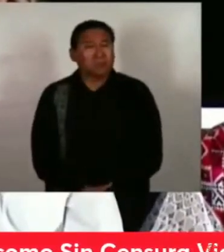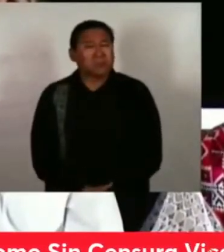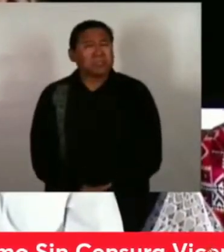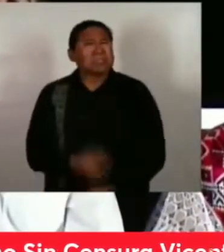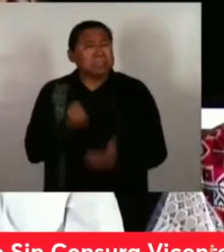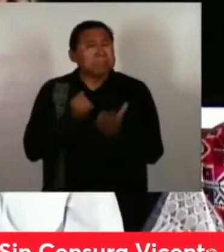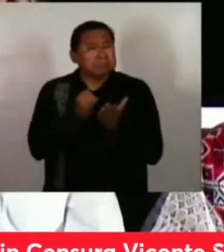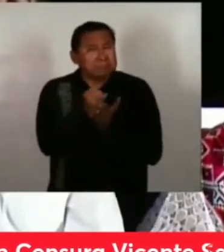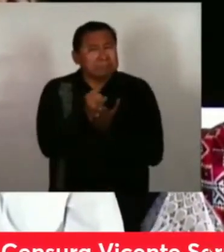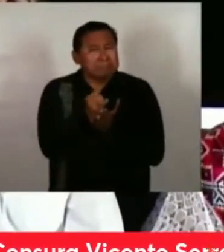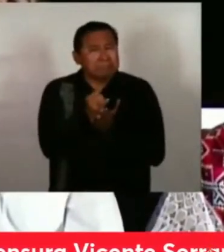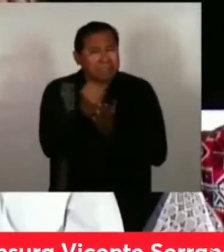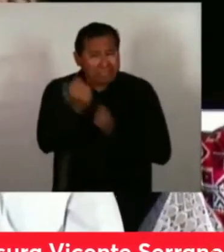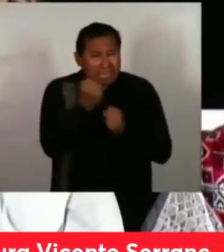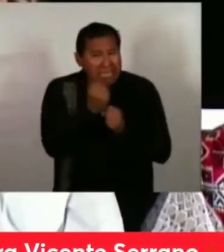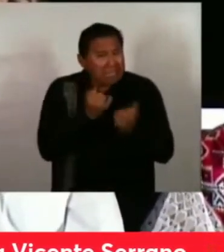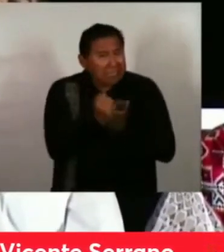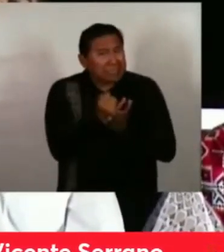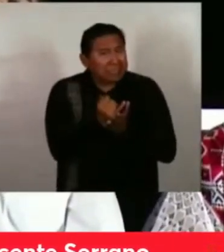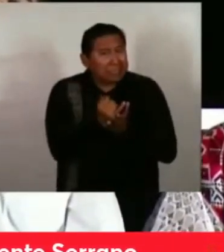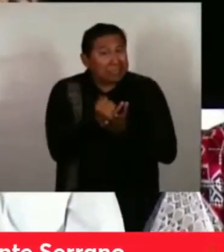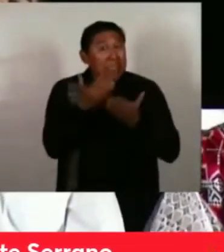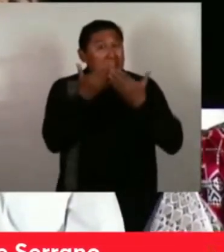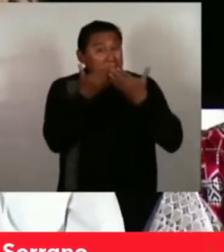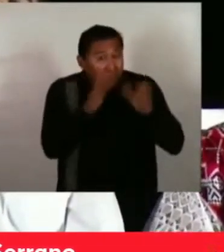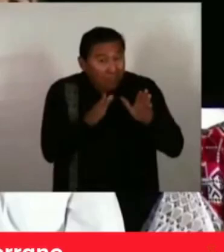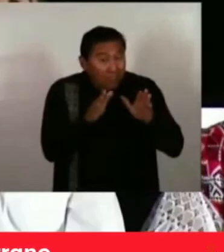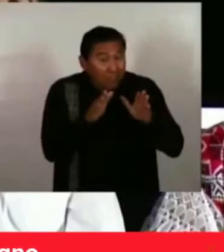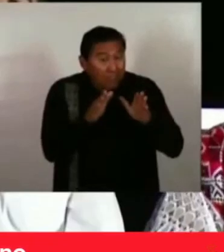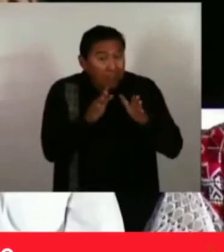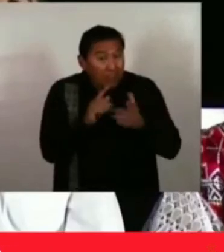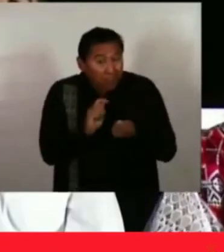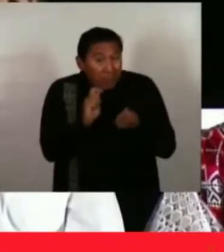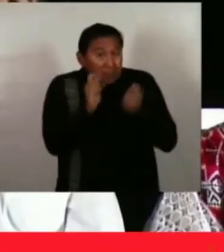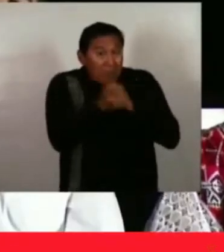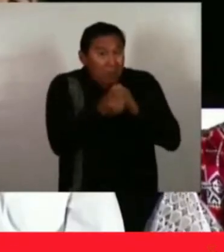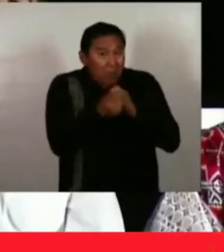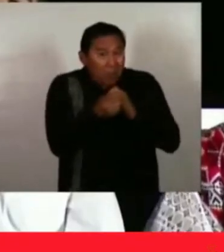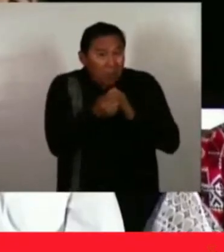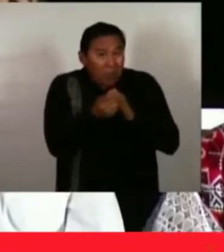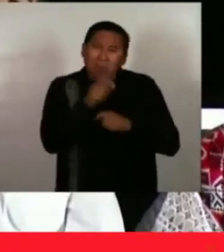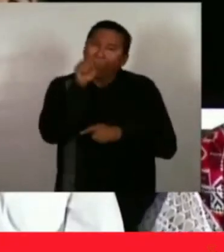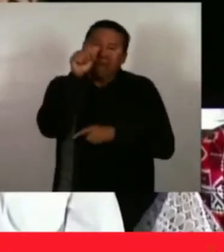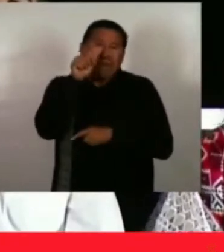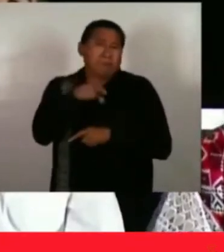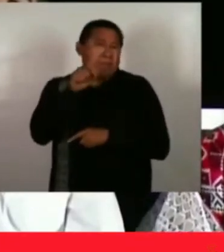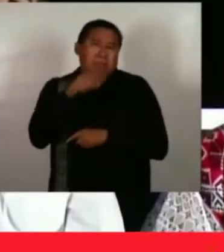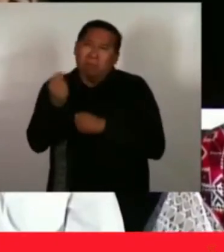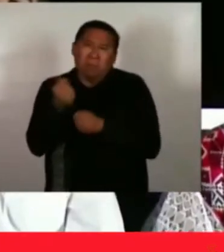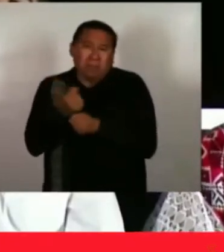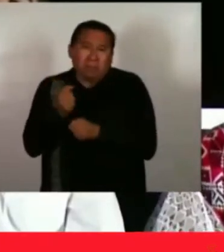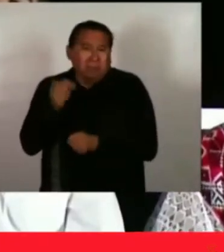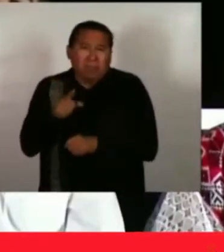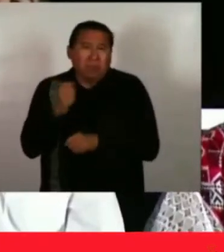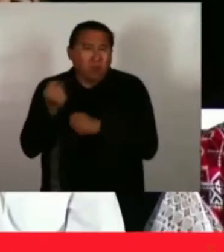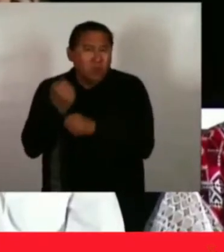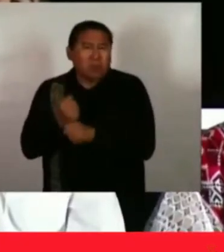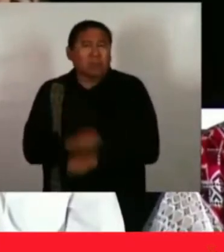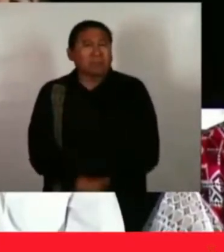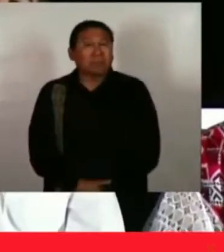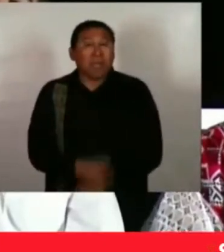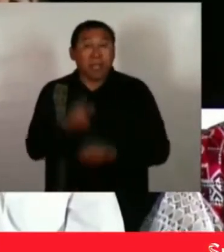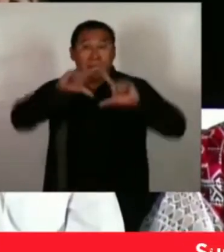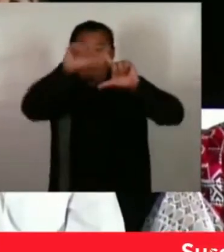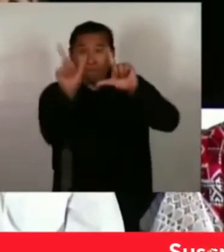que decidir si iniciaba la transformación o se quedaba lo mismo de antes. Y el pueblo